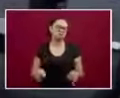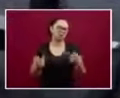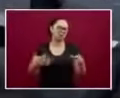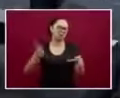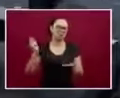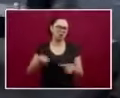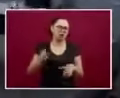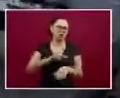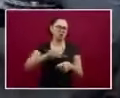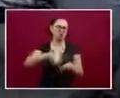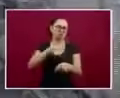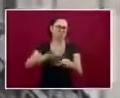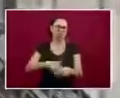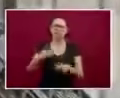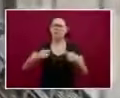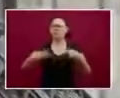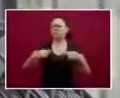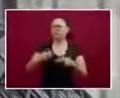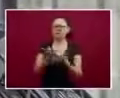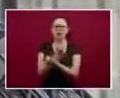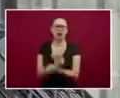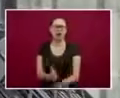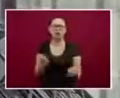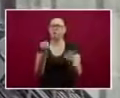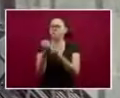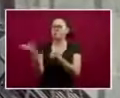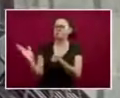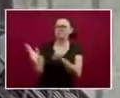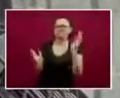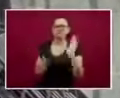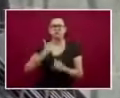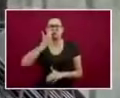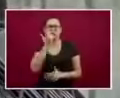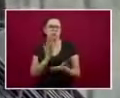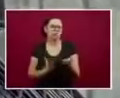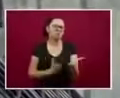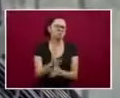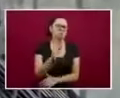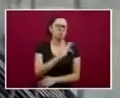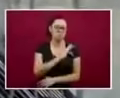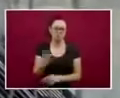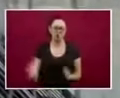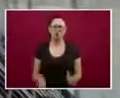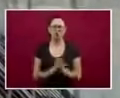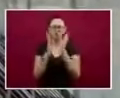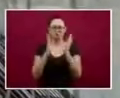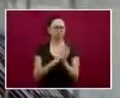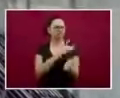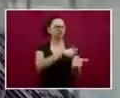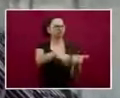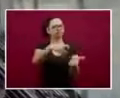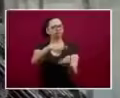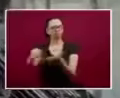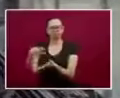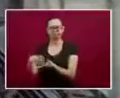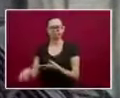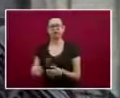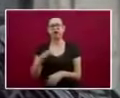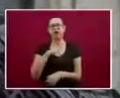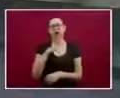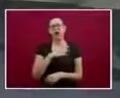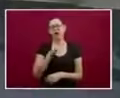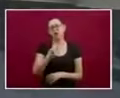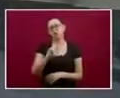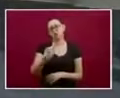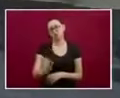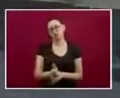Pedregal. Está en la línea telefónica Rosy y la saludo. ¿Cómo estás, Rosy? Buenos días. Muy bien, gracias, Alejandro. Pues, ¿te sorprendió lo de